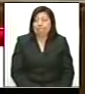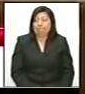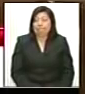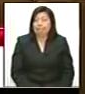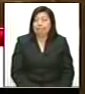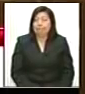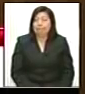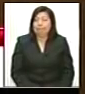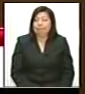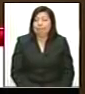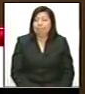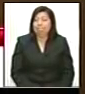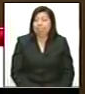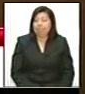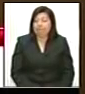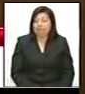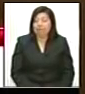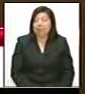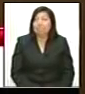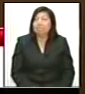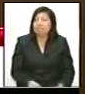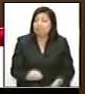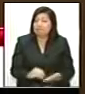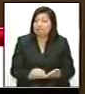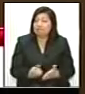Para hacer un inventario de los que estamos quedando.